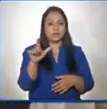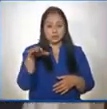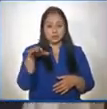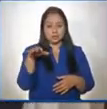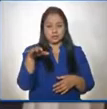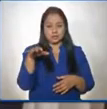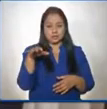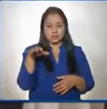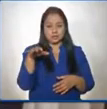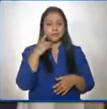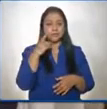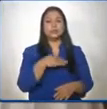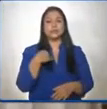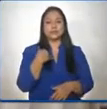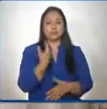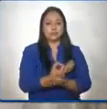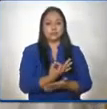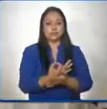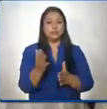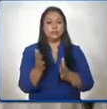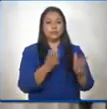Seguidamente tenemos la presentación de la opinión